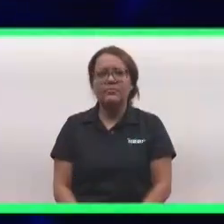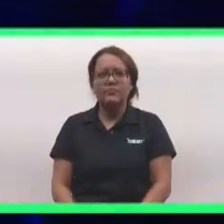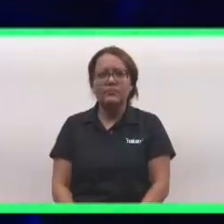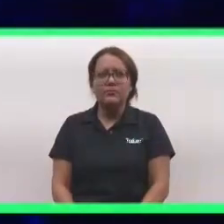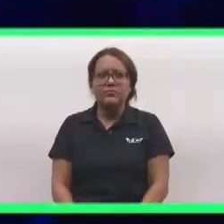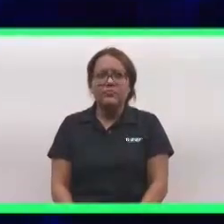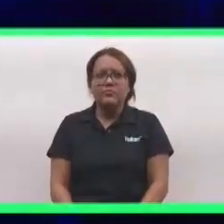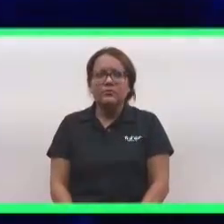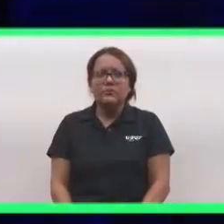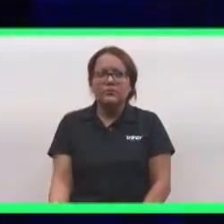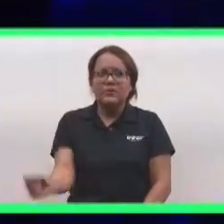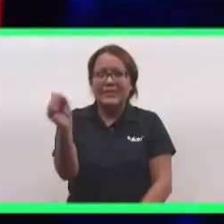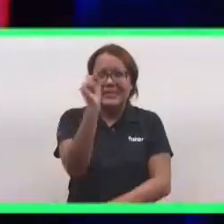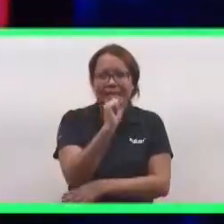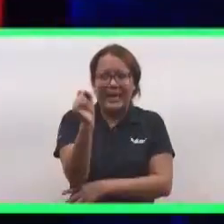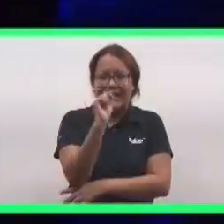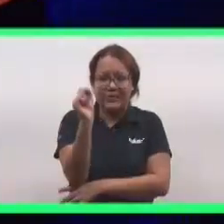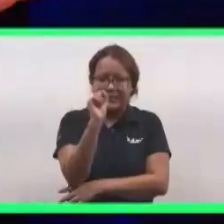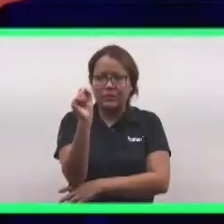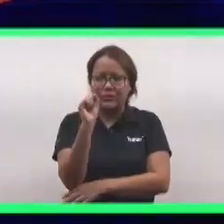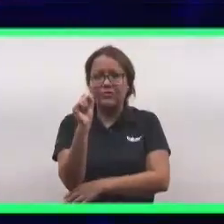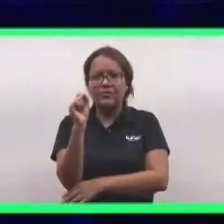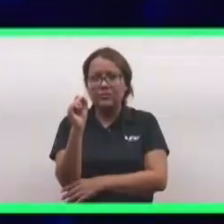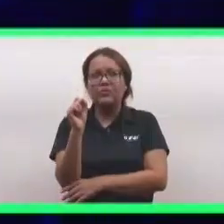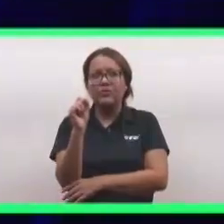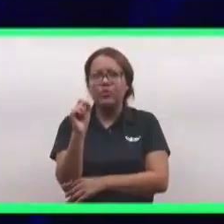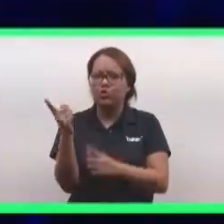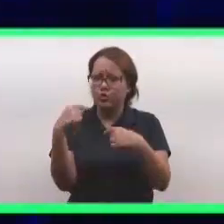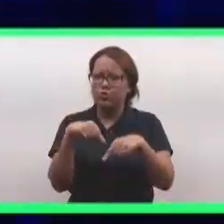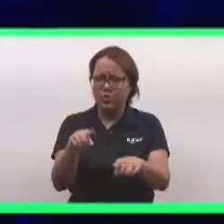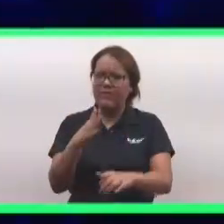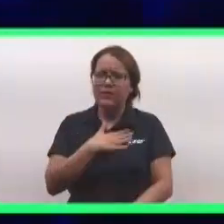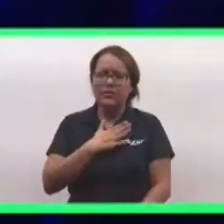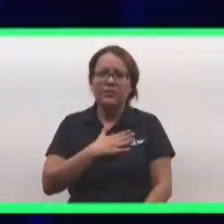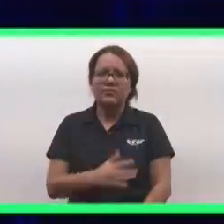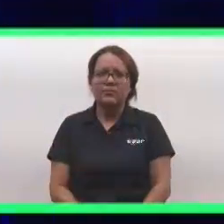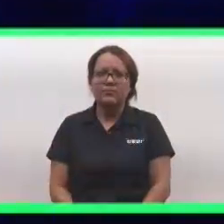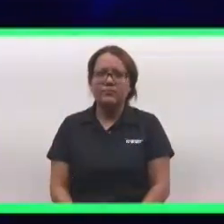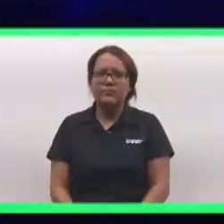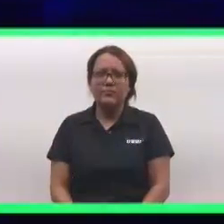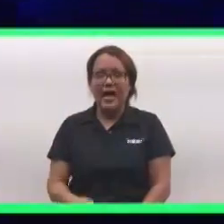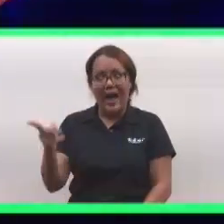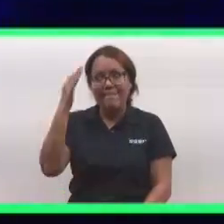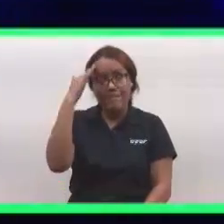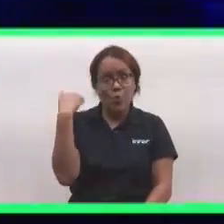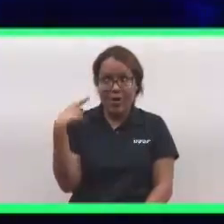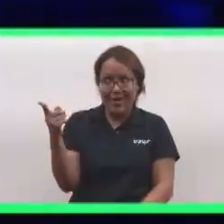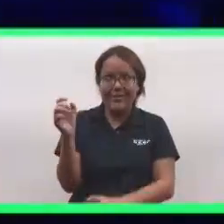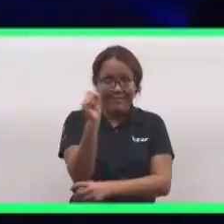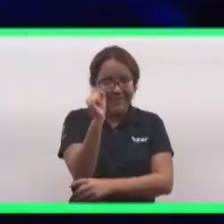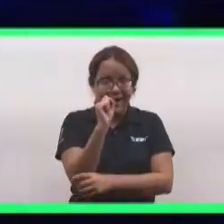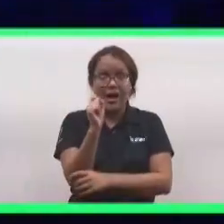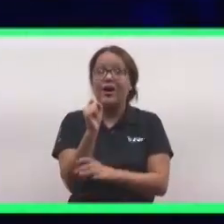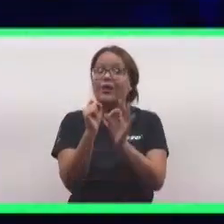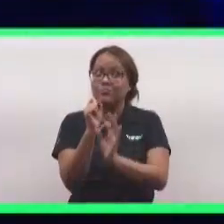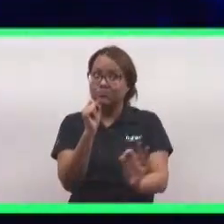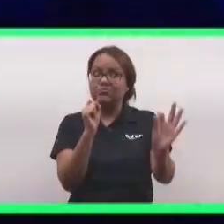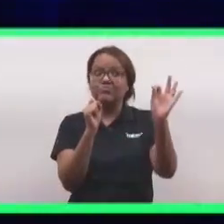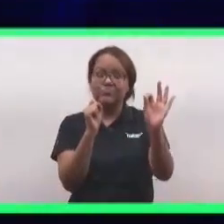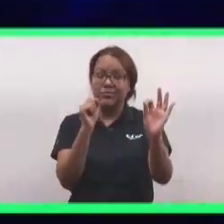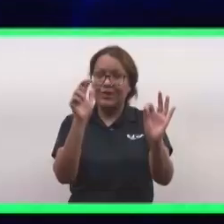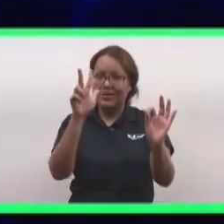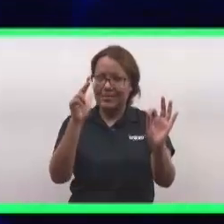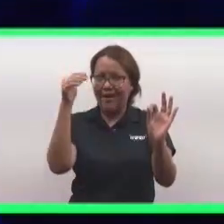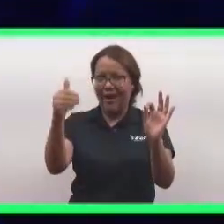En el mismo carro que dejó al marido, en el mismo carro anda todavía, todo reparado. Vaya a ver el carro de la señora. Cada